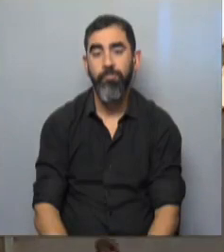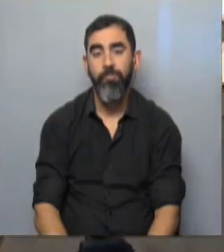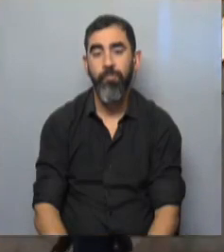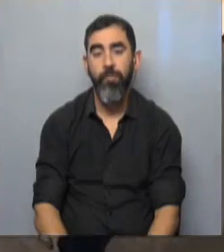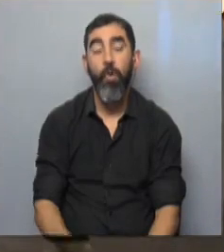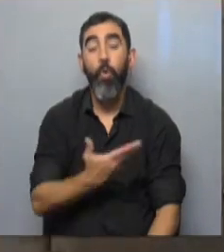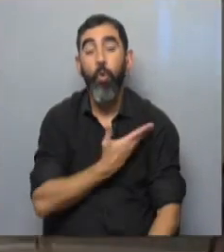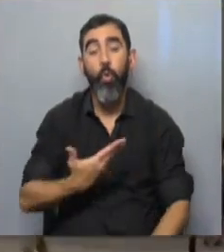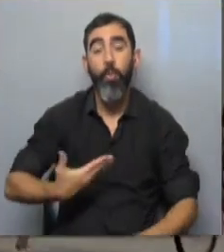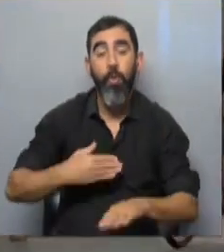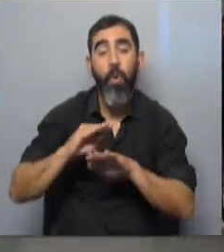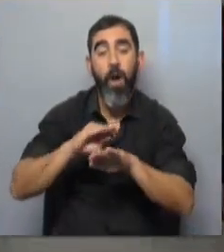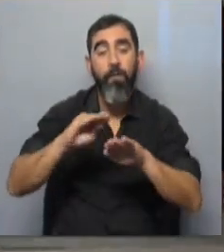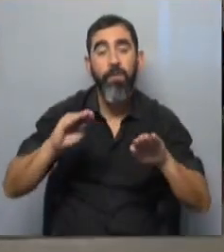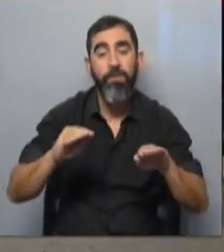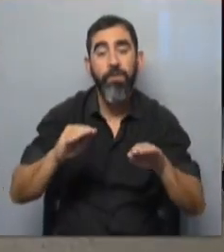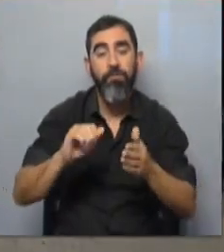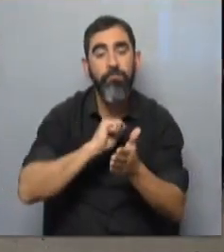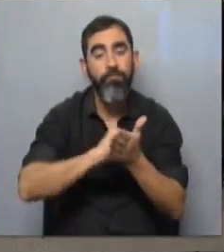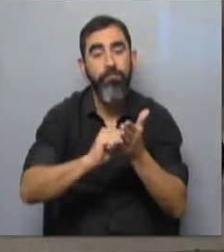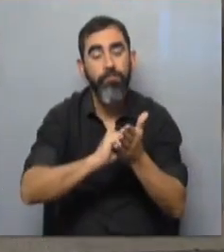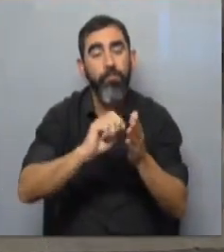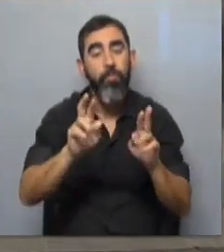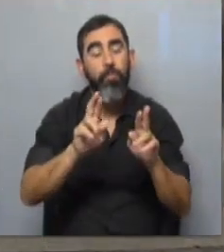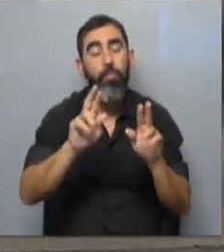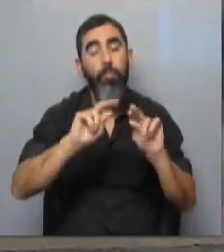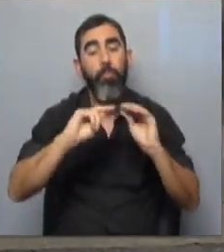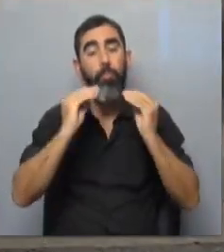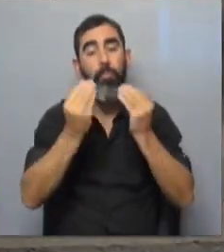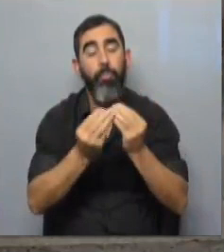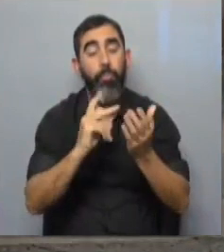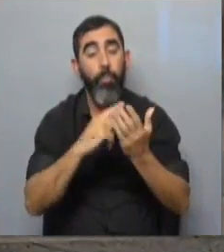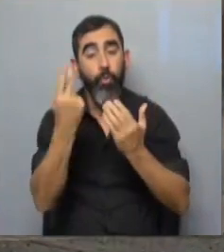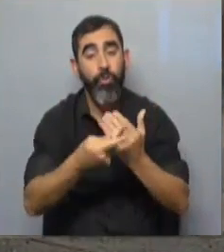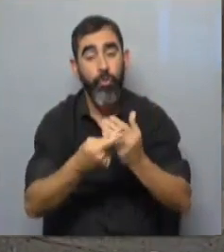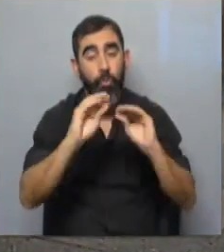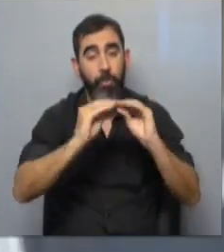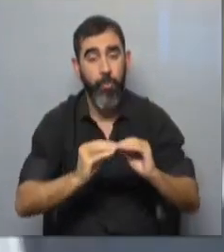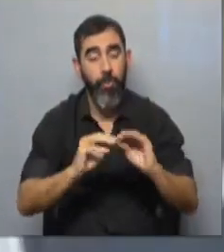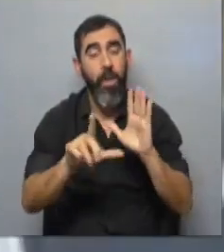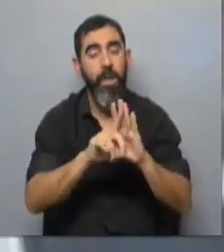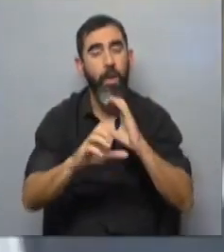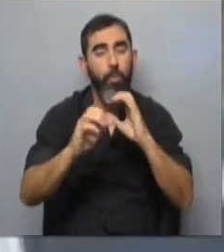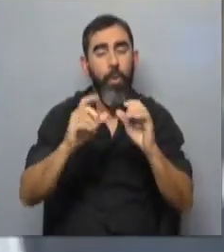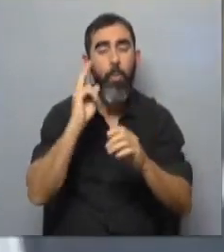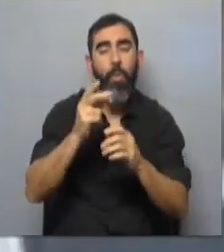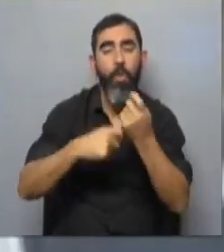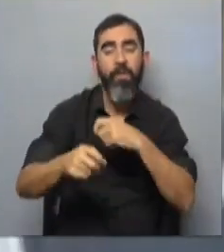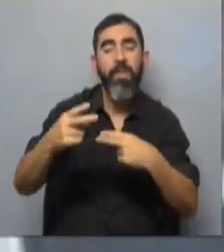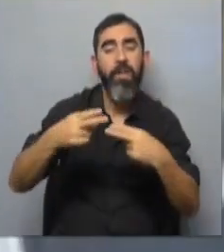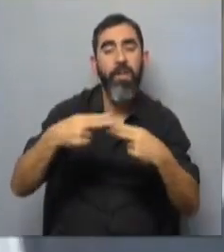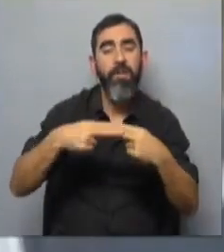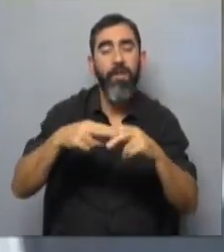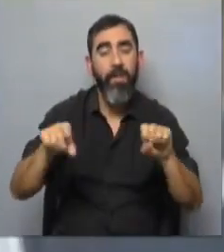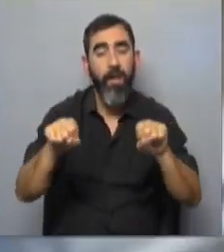El Poder Ejecutivo anunció que pretende borrar en el proyecto de rendición de cuentas el artículo de la Ley de Medios que impide la venta de Internet por parte de